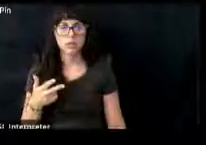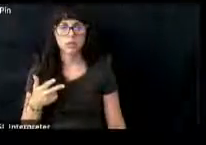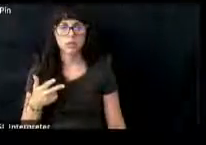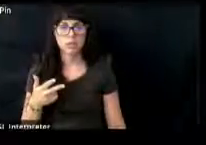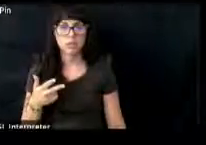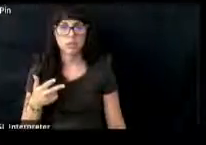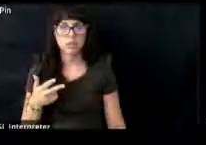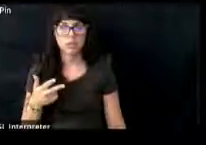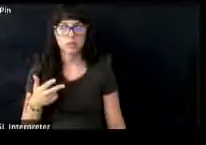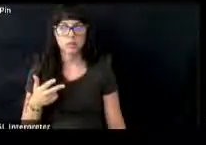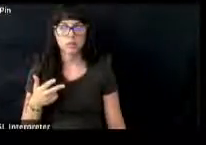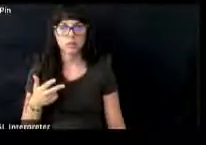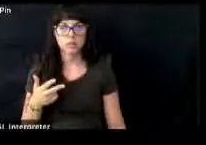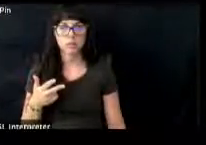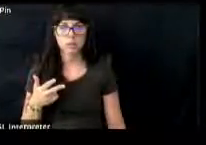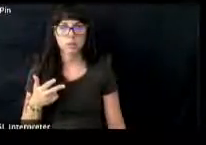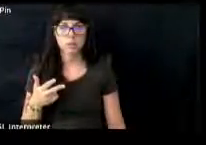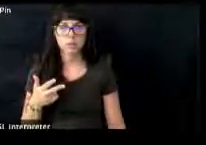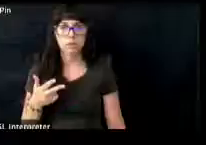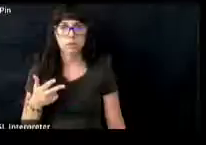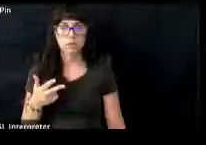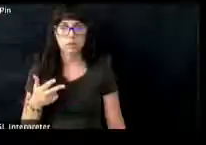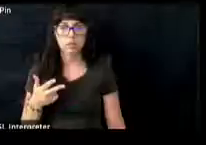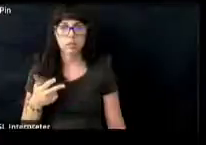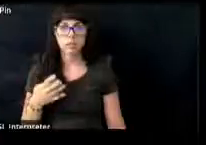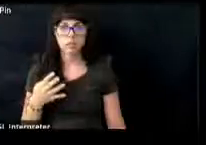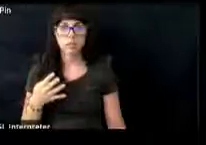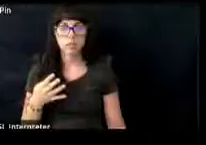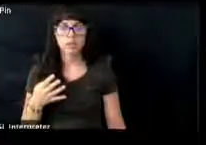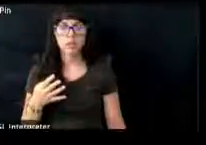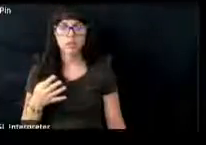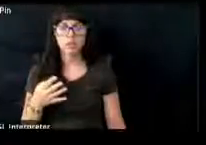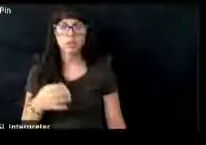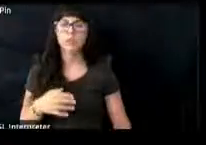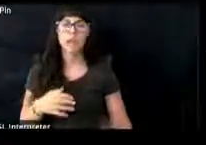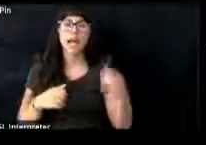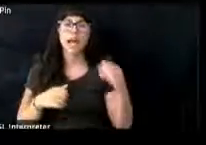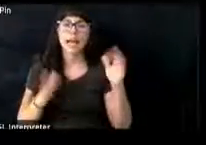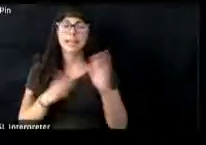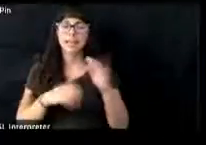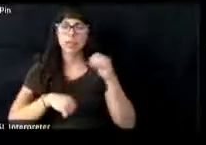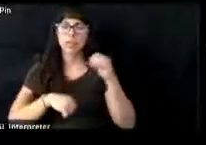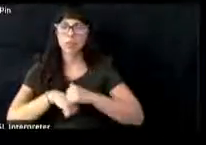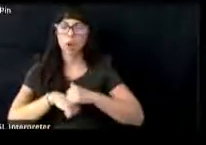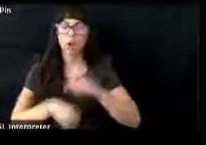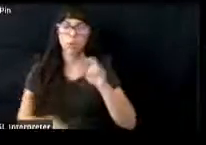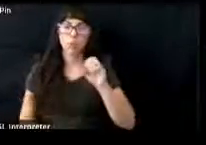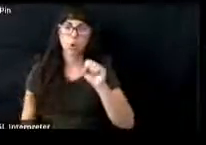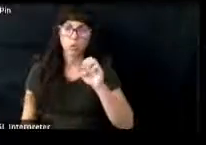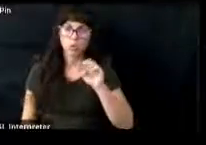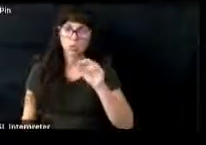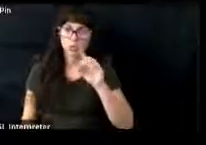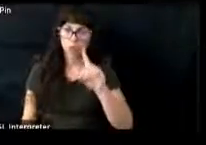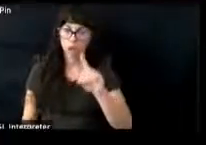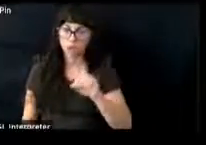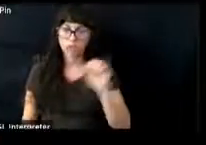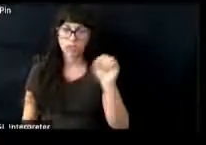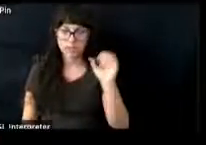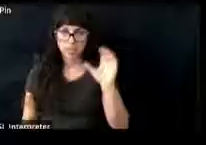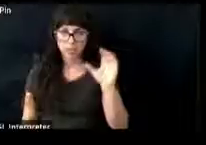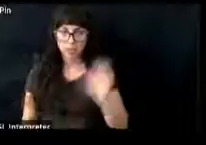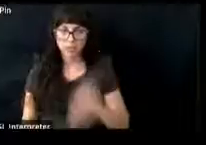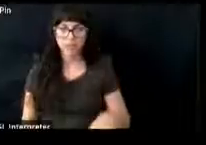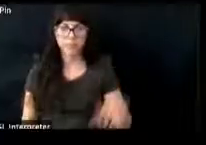Okay. Dijo, señora, disculpe, dijo Little Rock, Roseman, Acton, Santa Clarita. Santa Clarita,